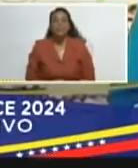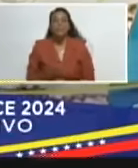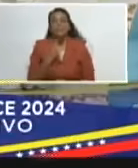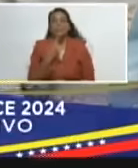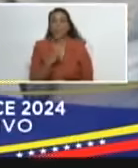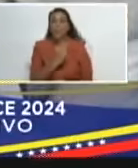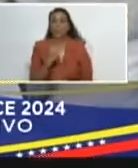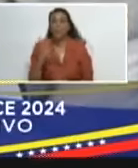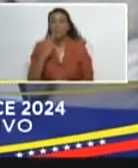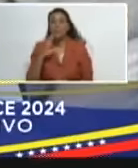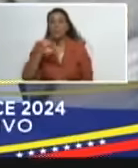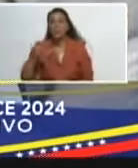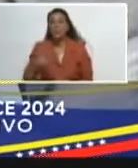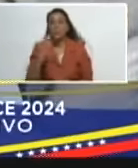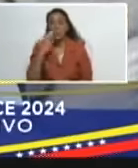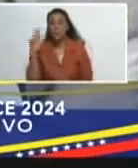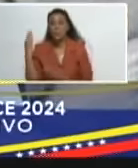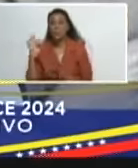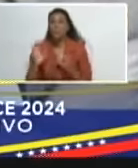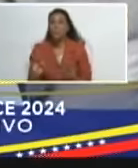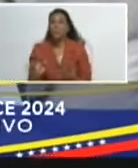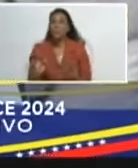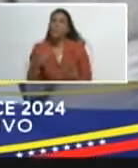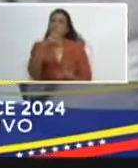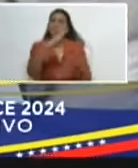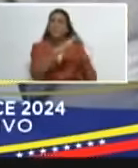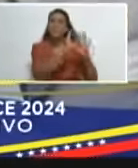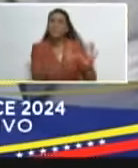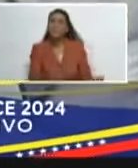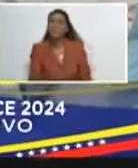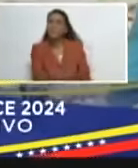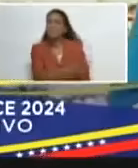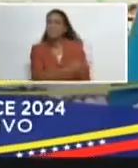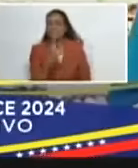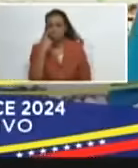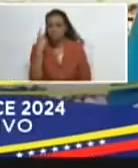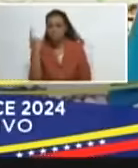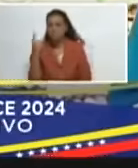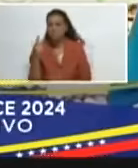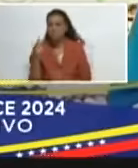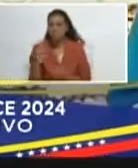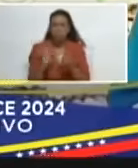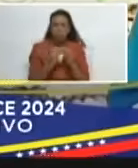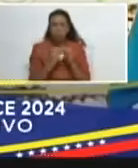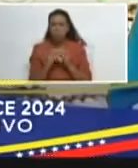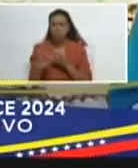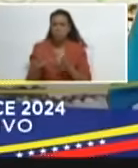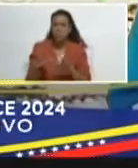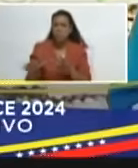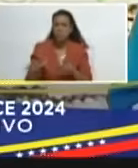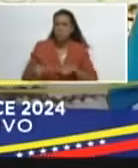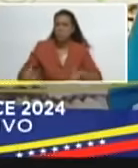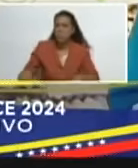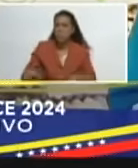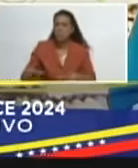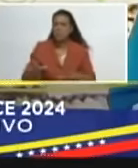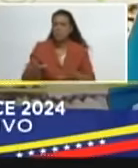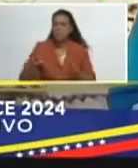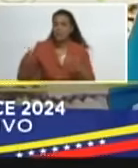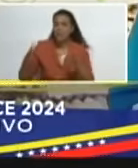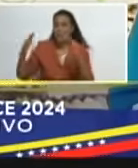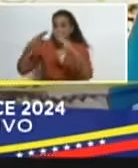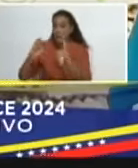Uno era cómodo porque estabas en la casa y yo preparaba ahí un saloncito que tengo de